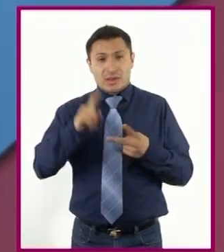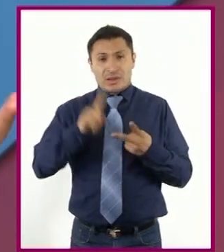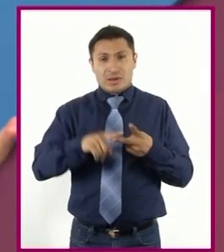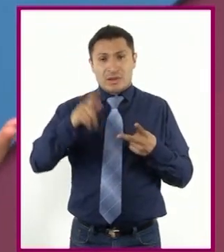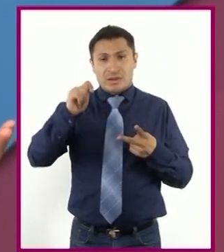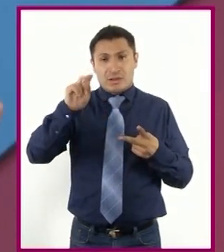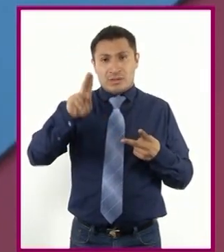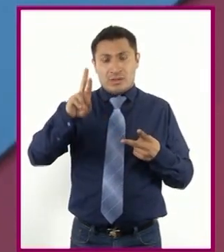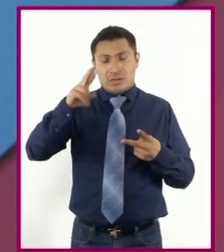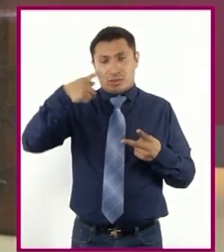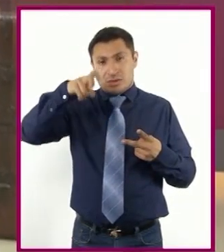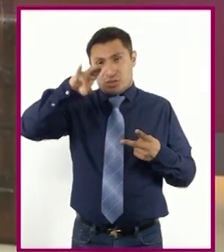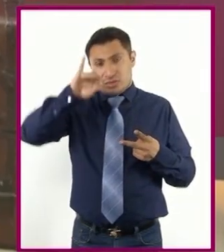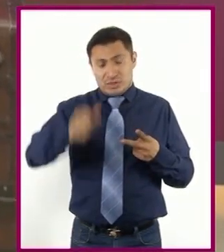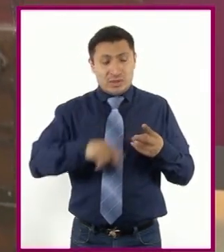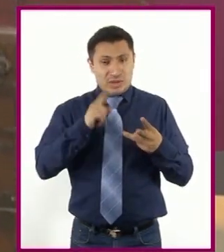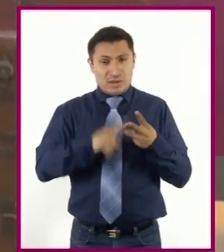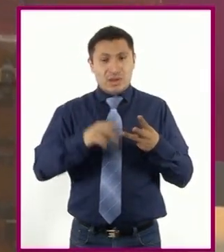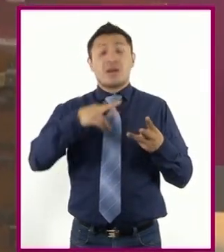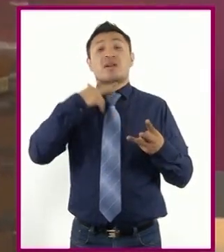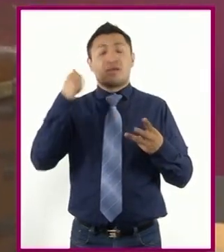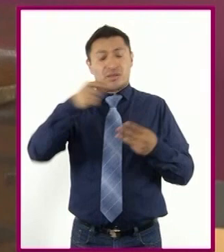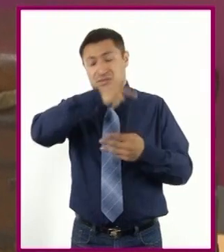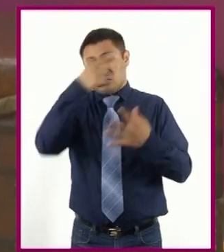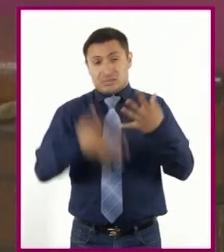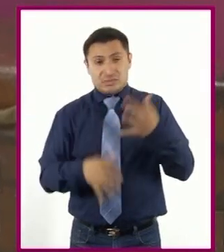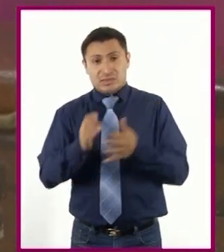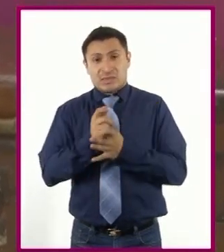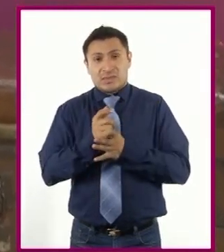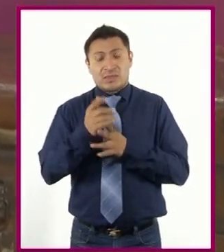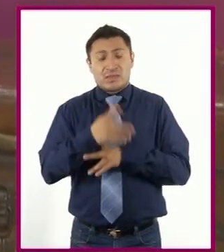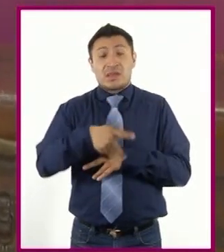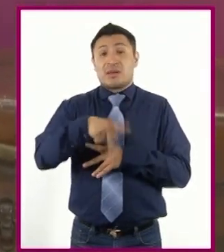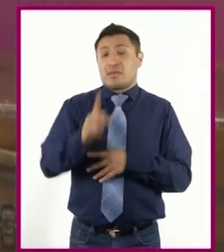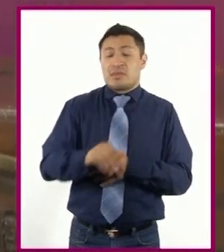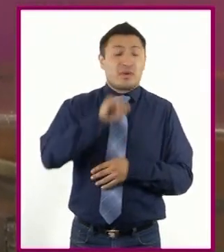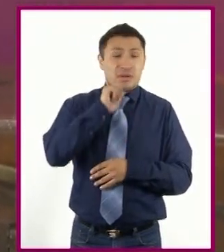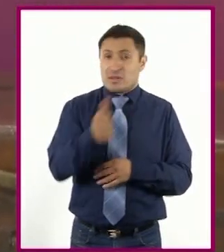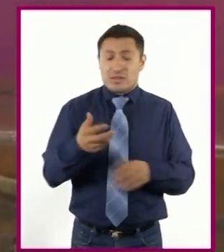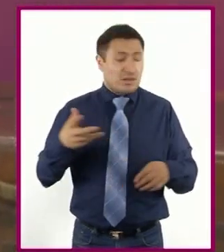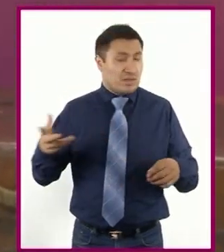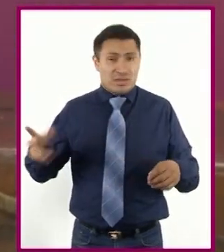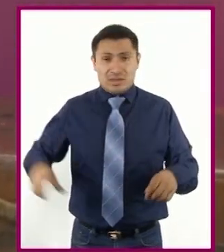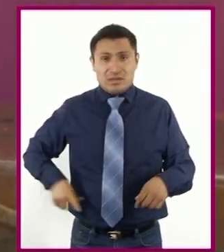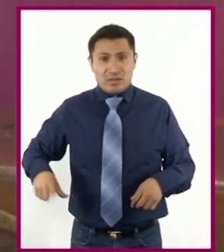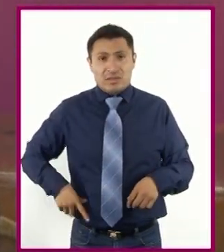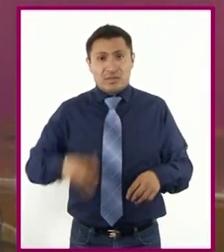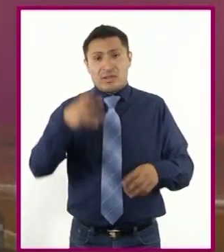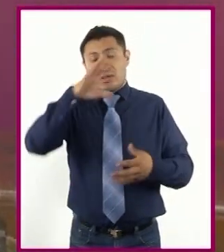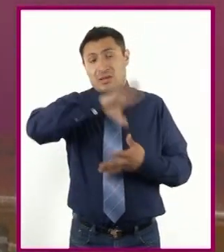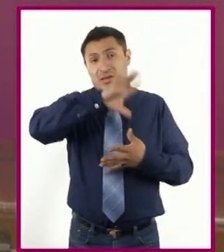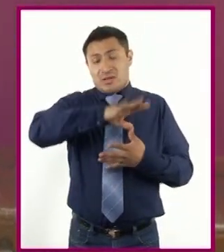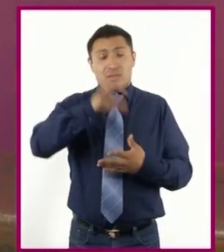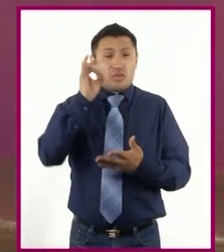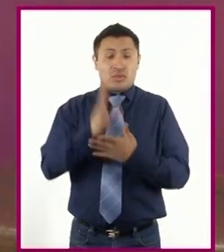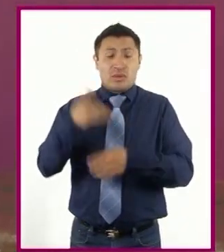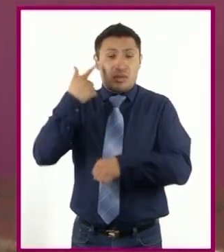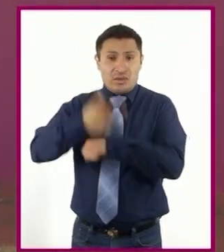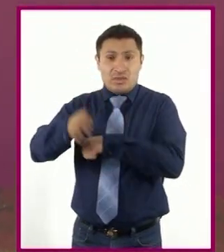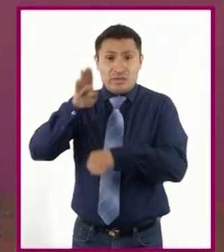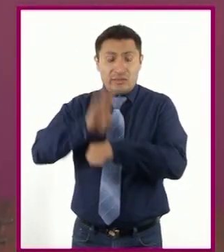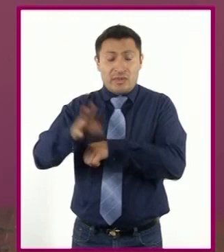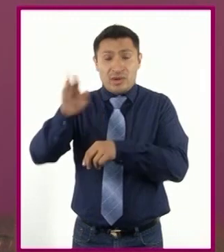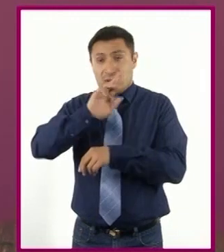y muchos otros. Sin embargo, ningún estado americano, con excepción de Guatemala y Brasil, otorgaron